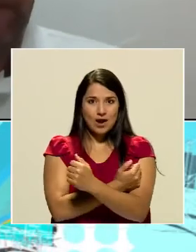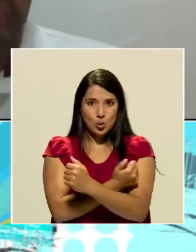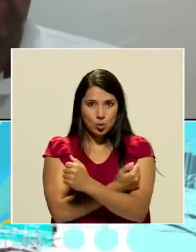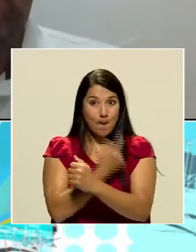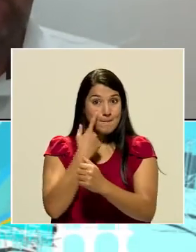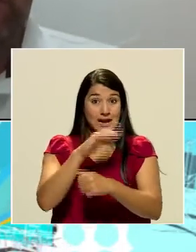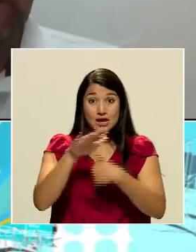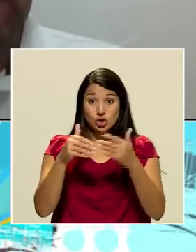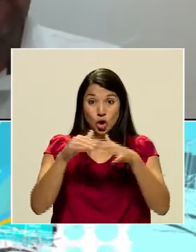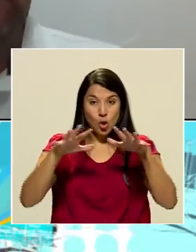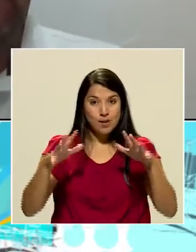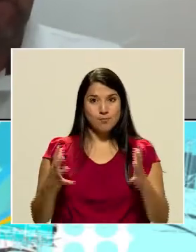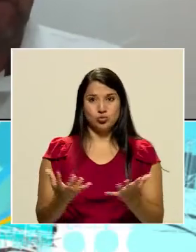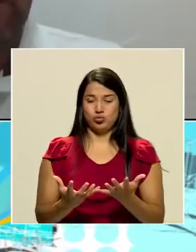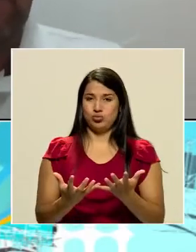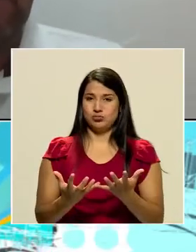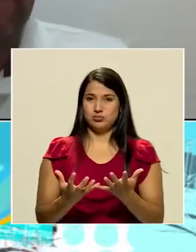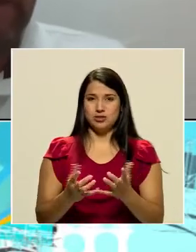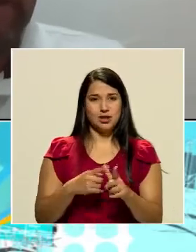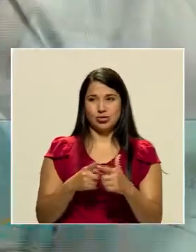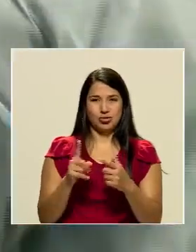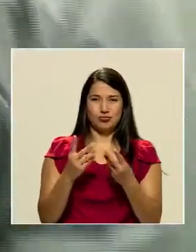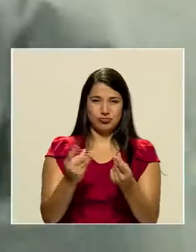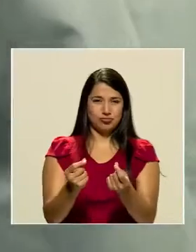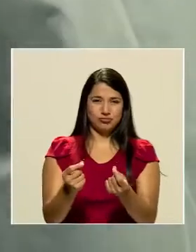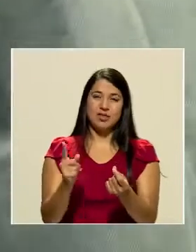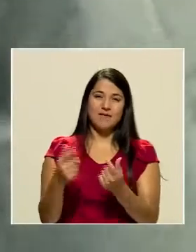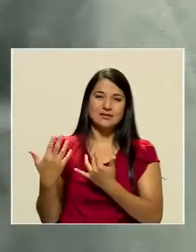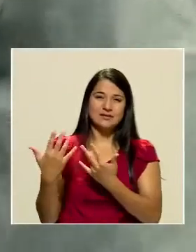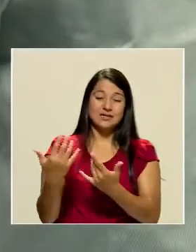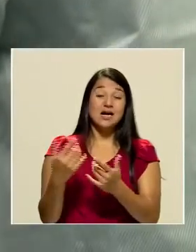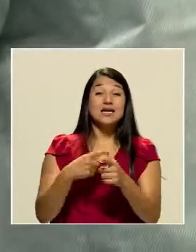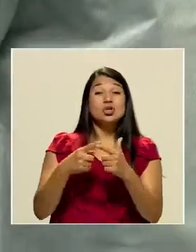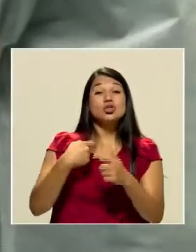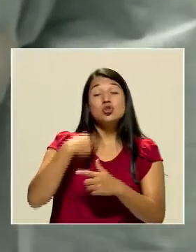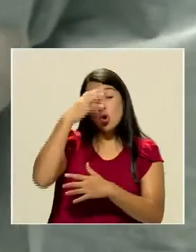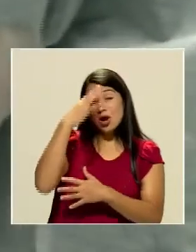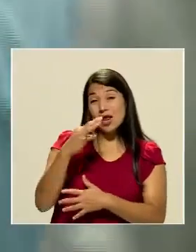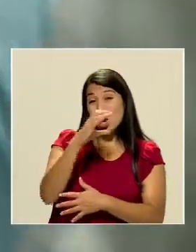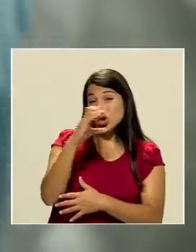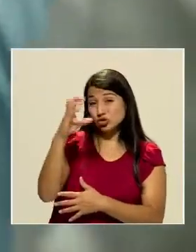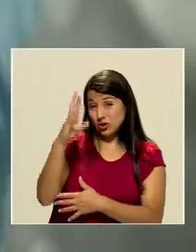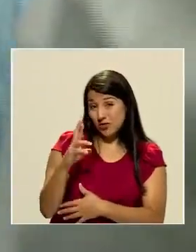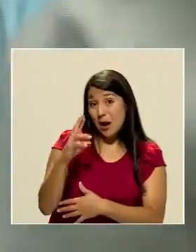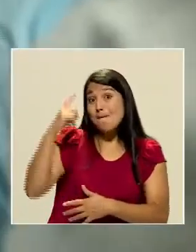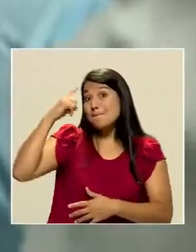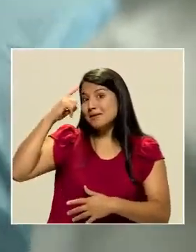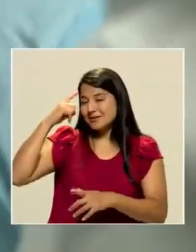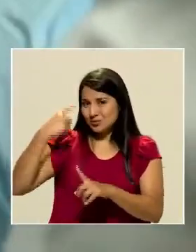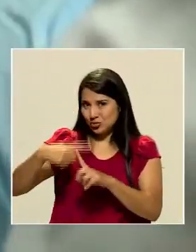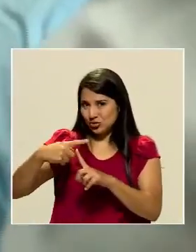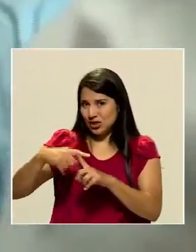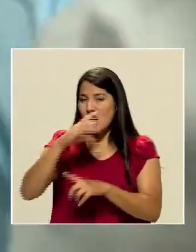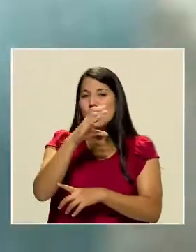para todo el mundo. Entonces, yo creo que Costa Rica, siendo muy optimistas, estaría recibiendo